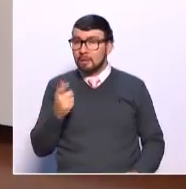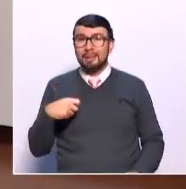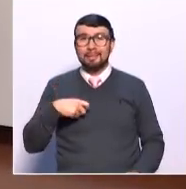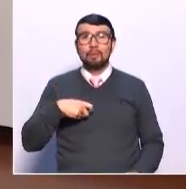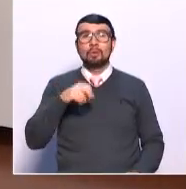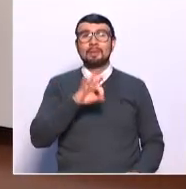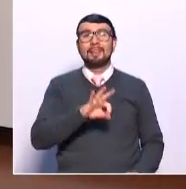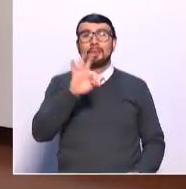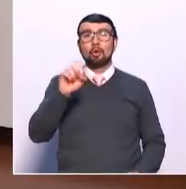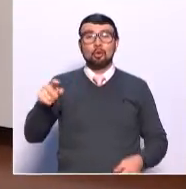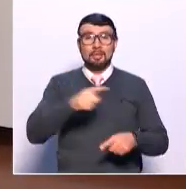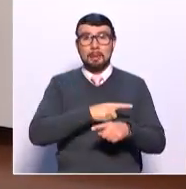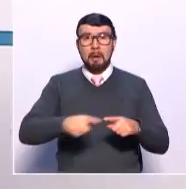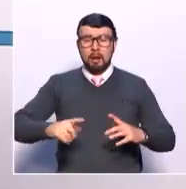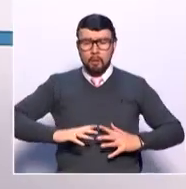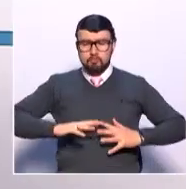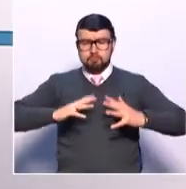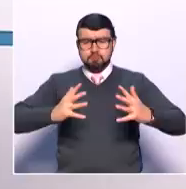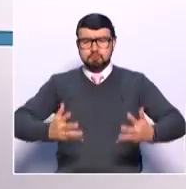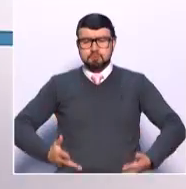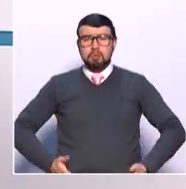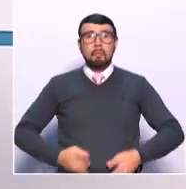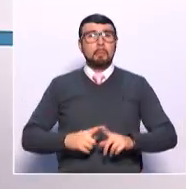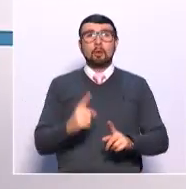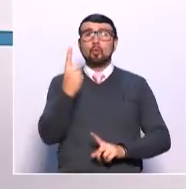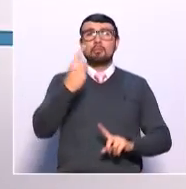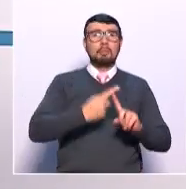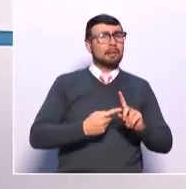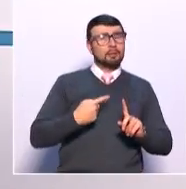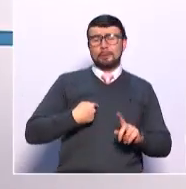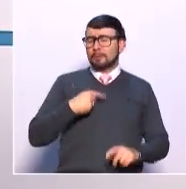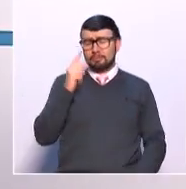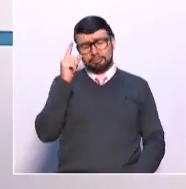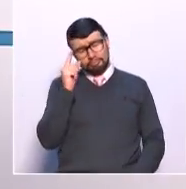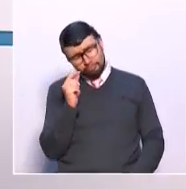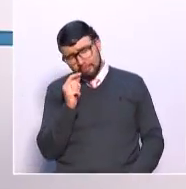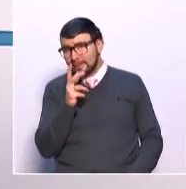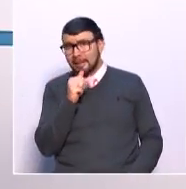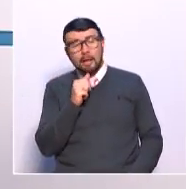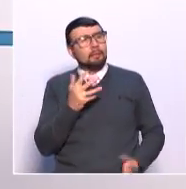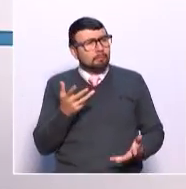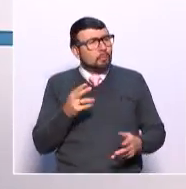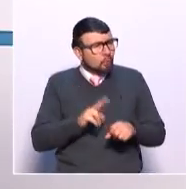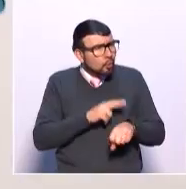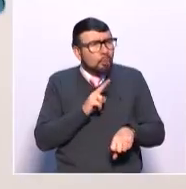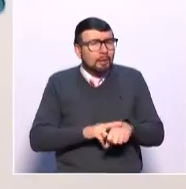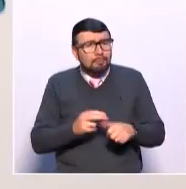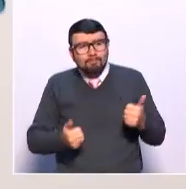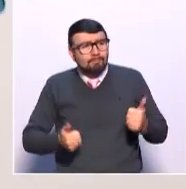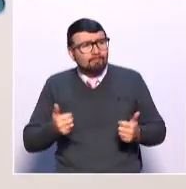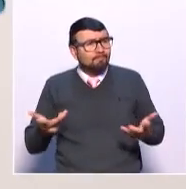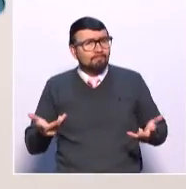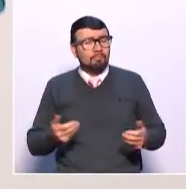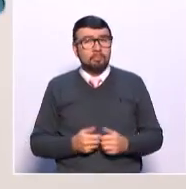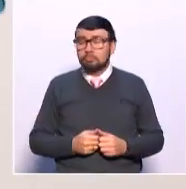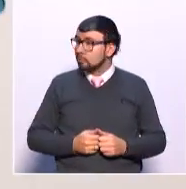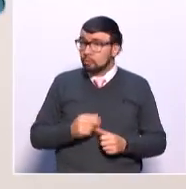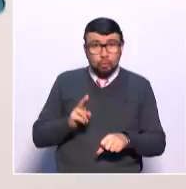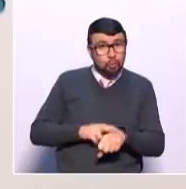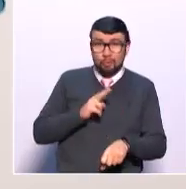hace aproximadamente un mes que casi no duermo esto será normal doctor jose enrique pues no es normal